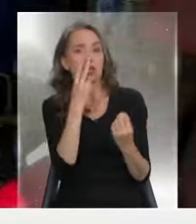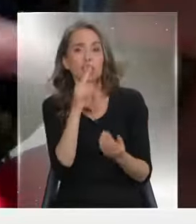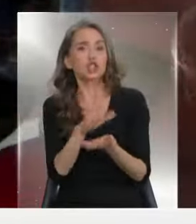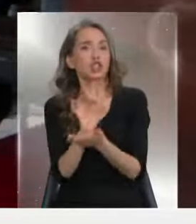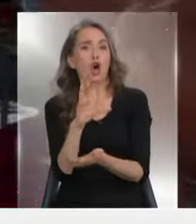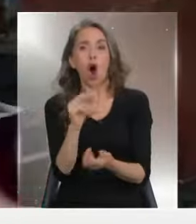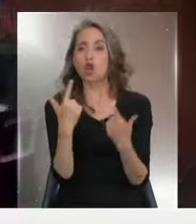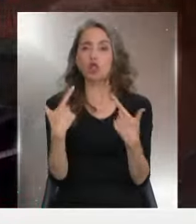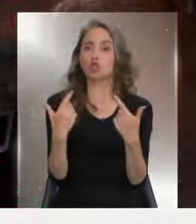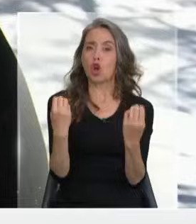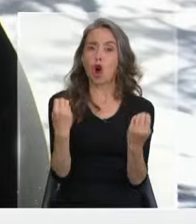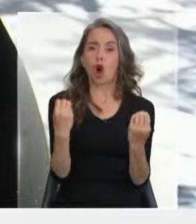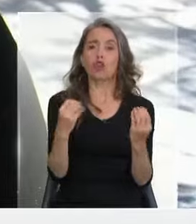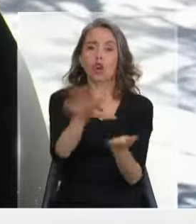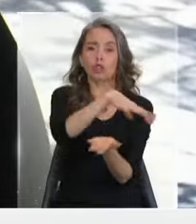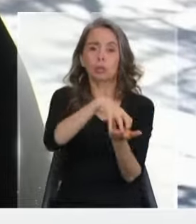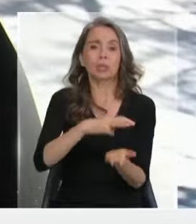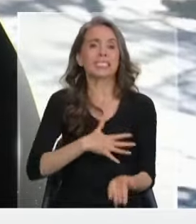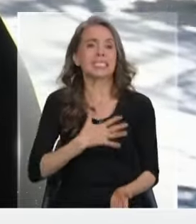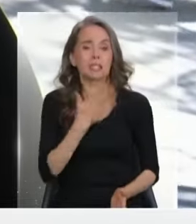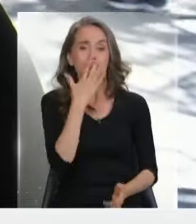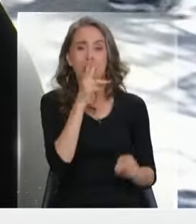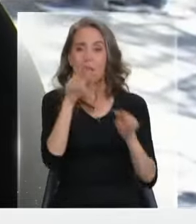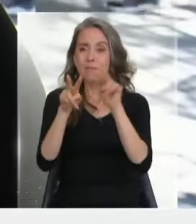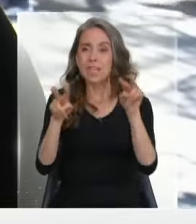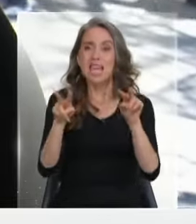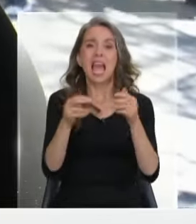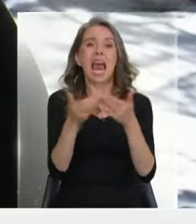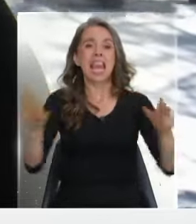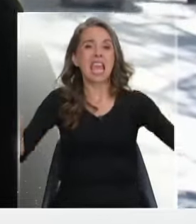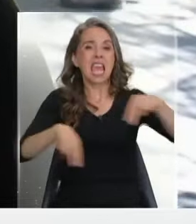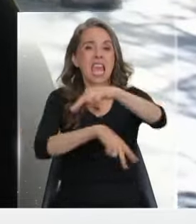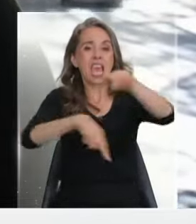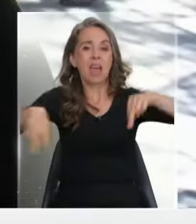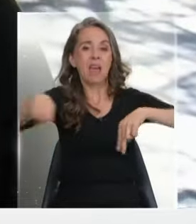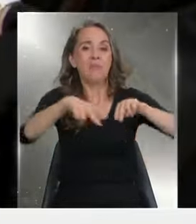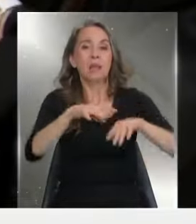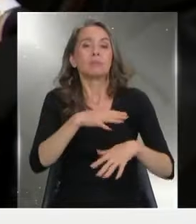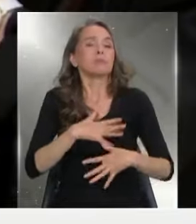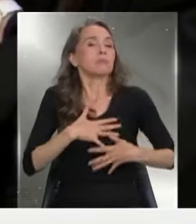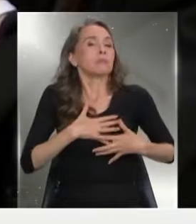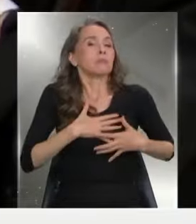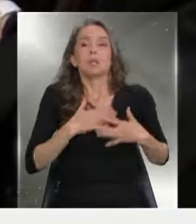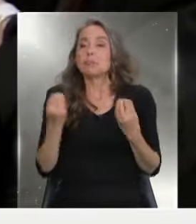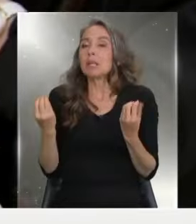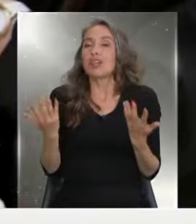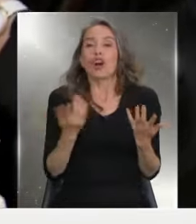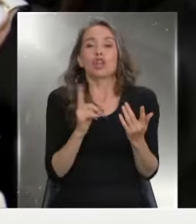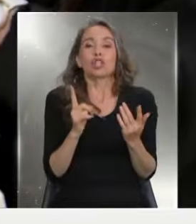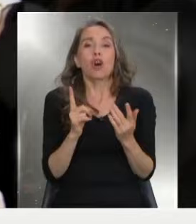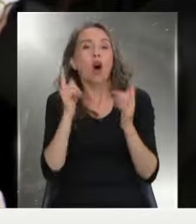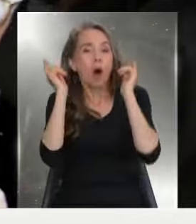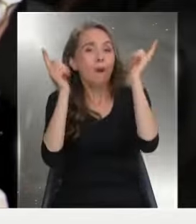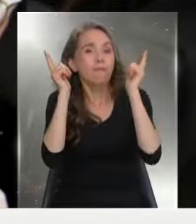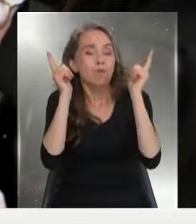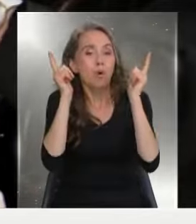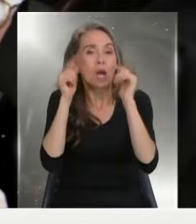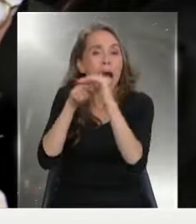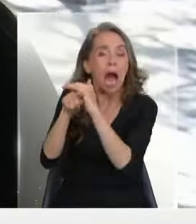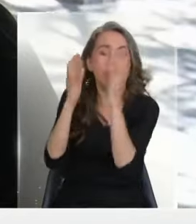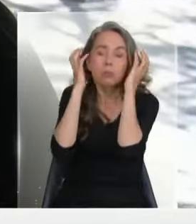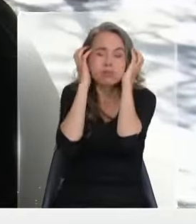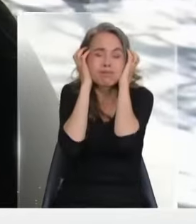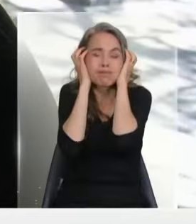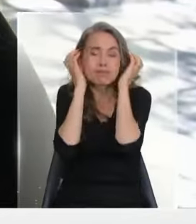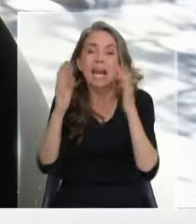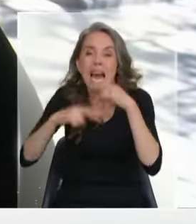Se ve choro en la urbe. Uno se siente mejor, pues más libre, se respira mejor, no se siente mucho la bulla de adentro,